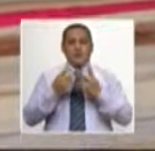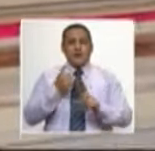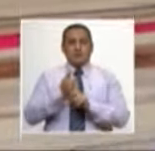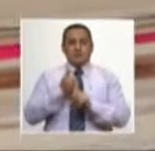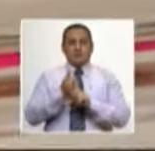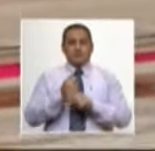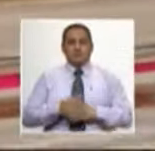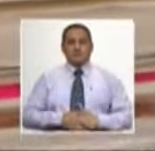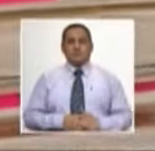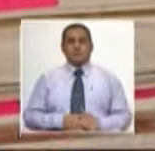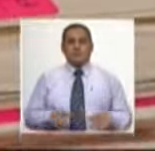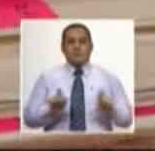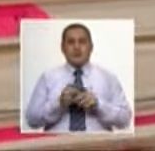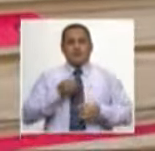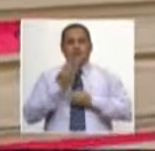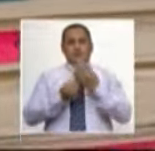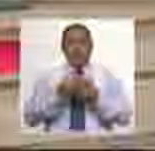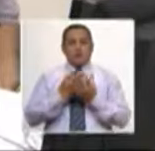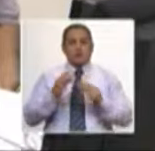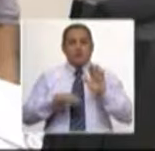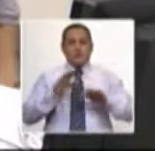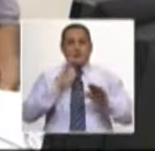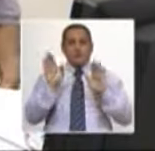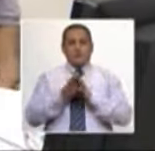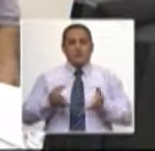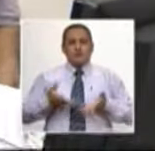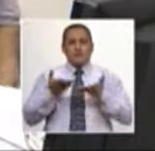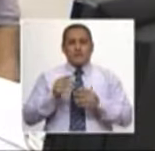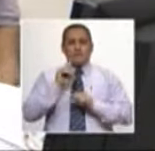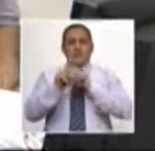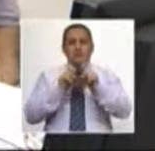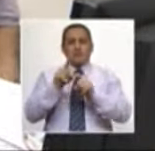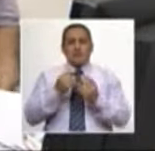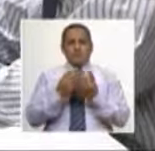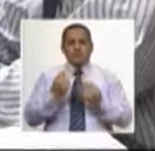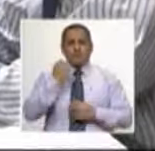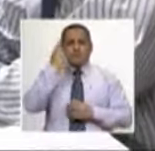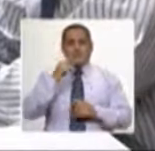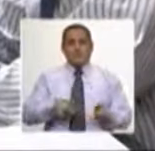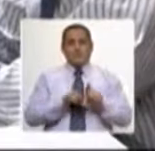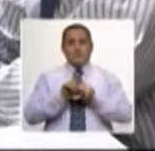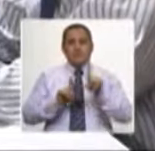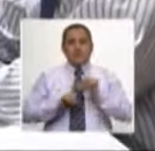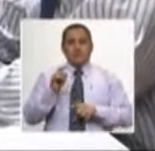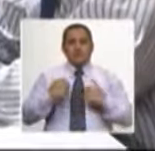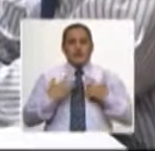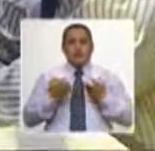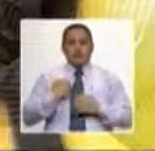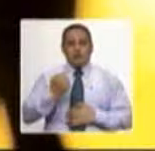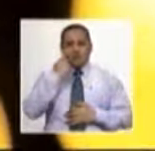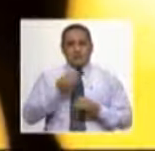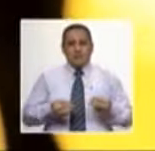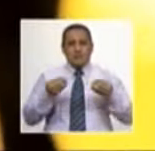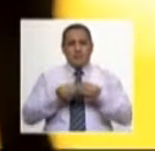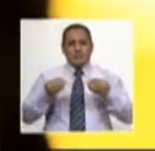mismo. Información que en muchos casos sirve de consulta para entendidos y para quienes estén dispuestos a conocer más